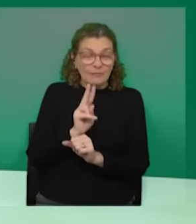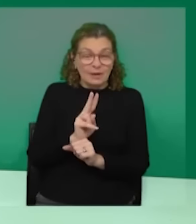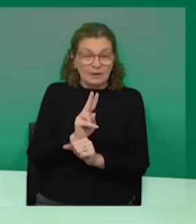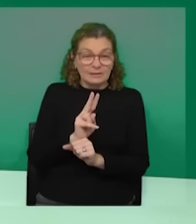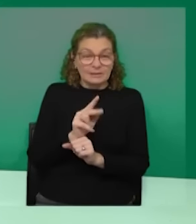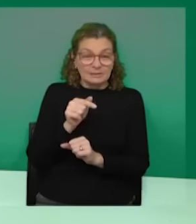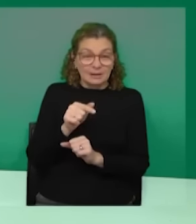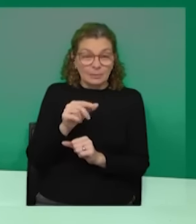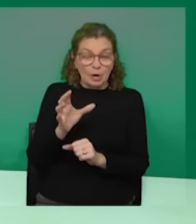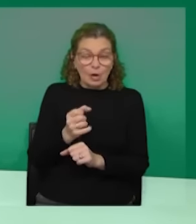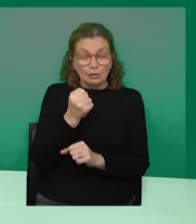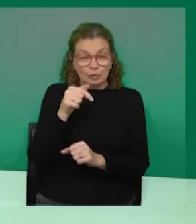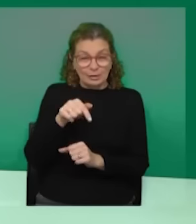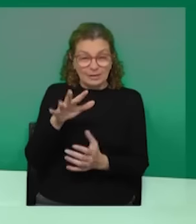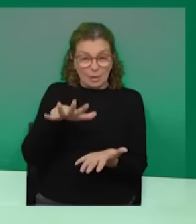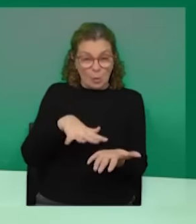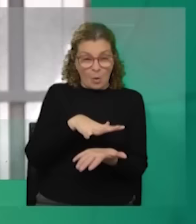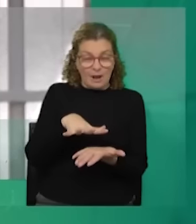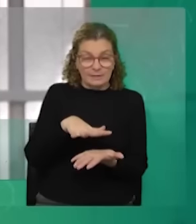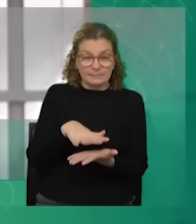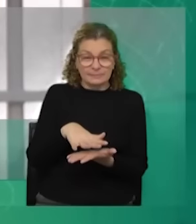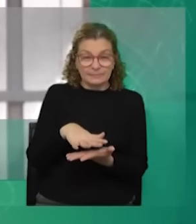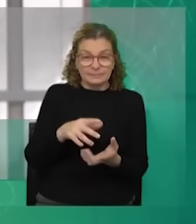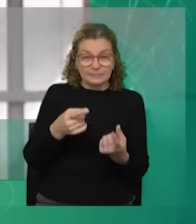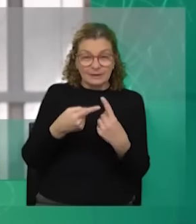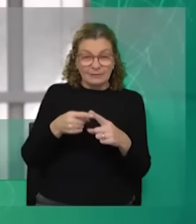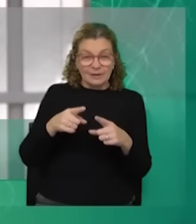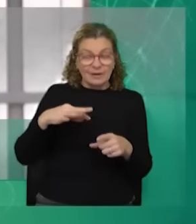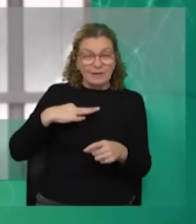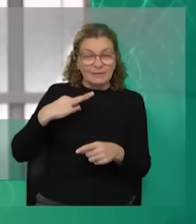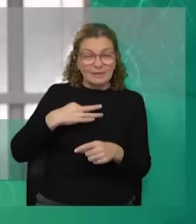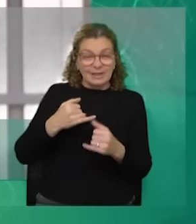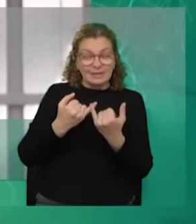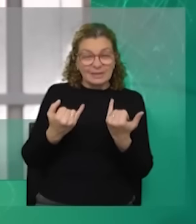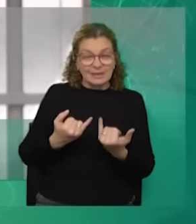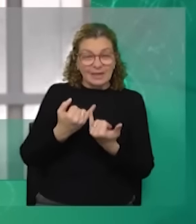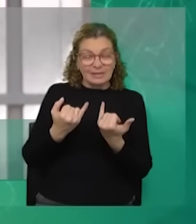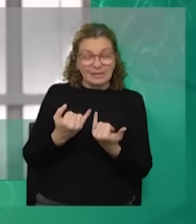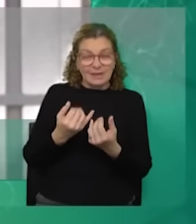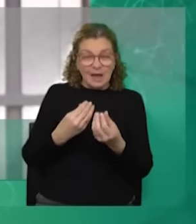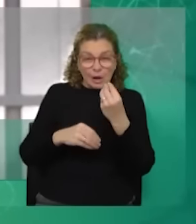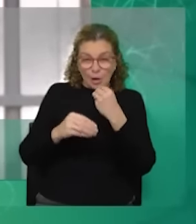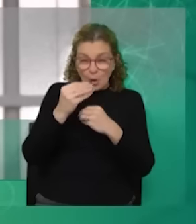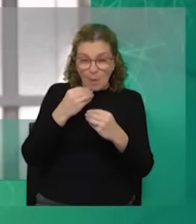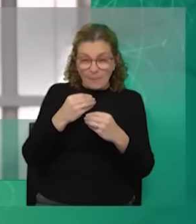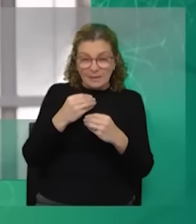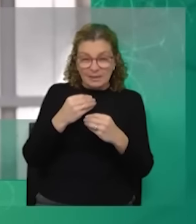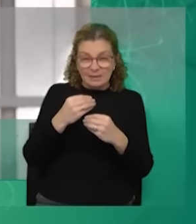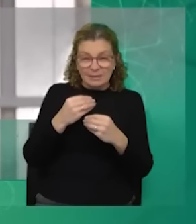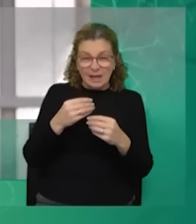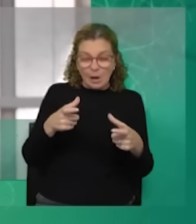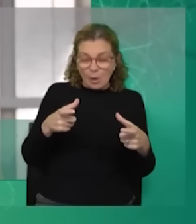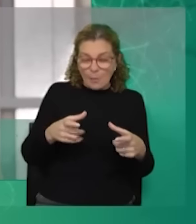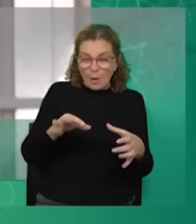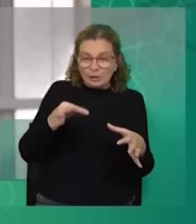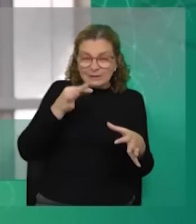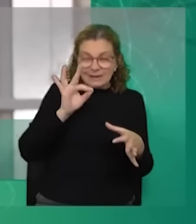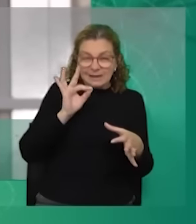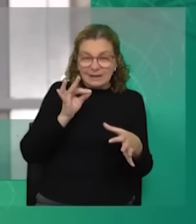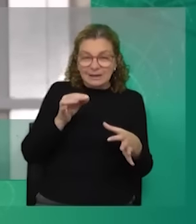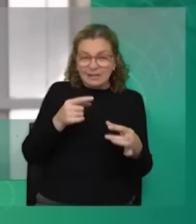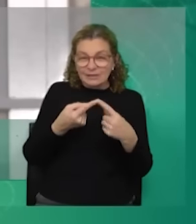función de lo que se encontró en ese espacio que tien que ver con la vida cotidiana procesamiento de alimentos consumo vajilla